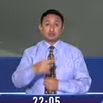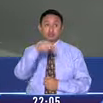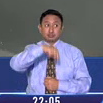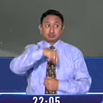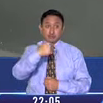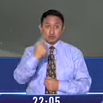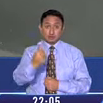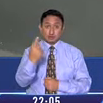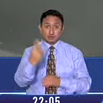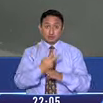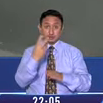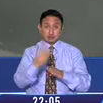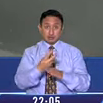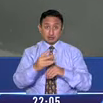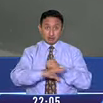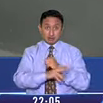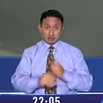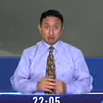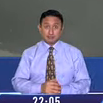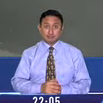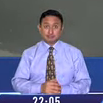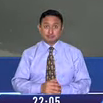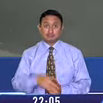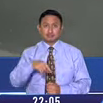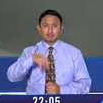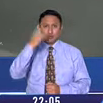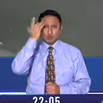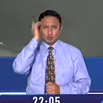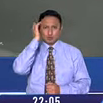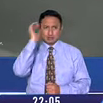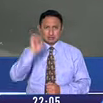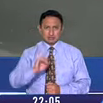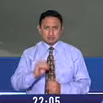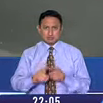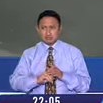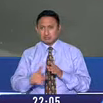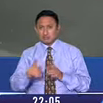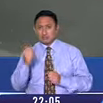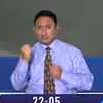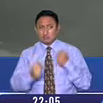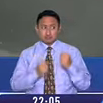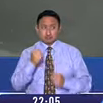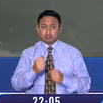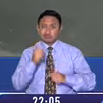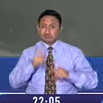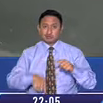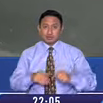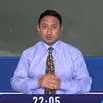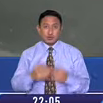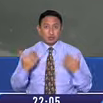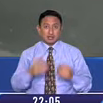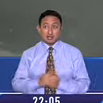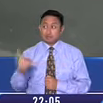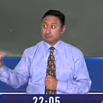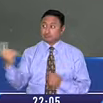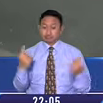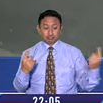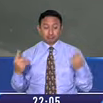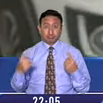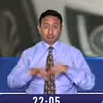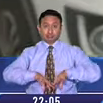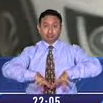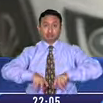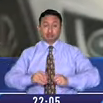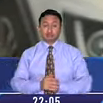reiteradas ocasiones por los delincuentes. Están preocupados, ya no pueden salir ni a caminar, porque en cualquier momento pueden ser víctimas de